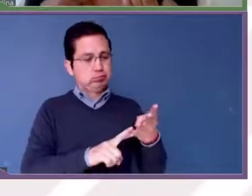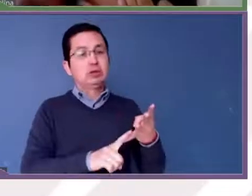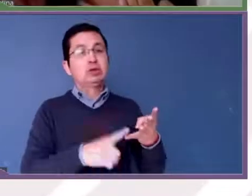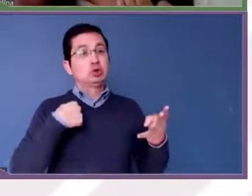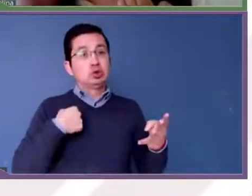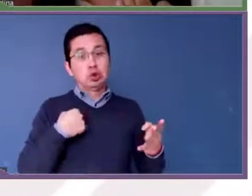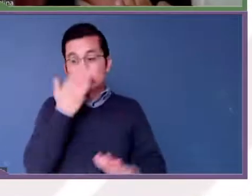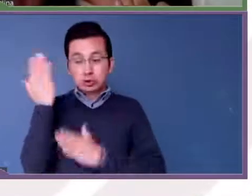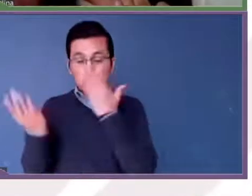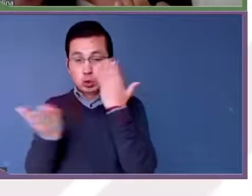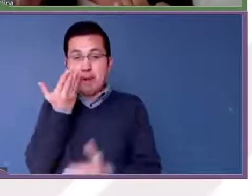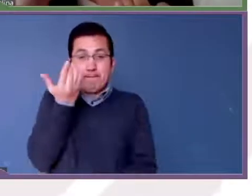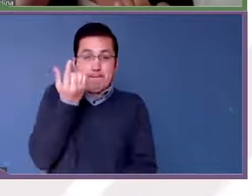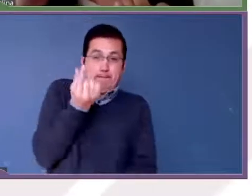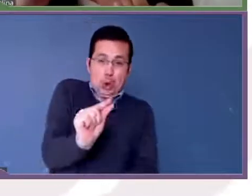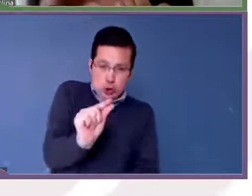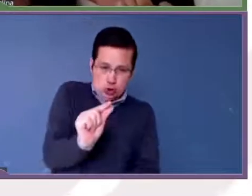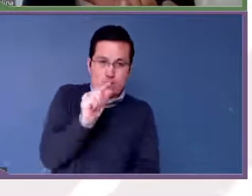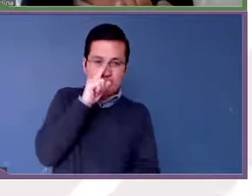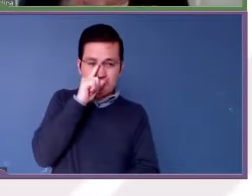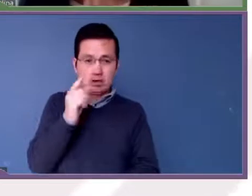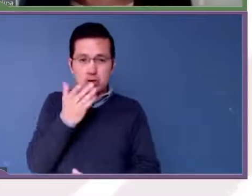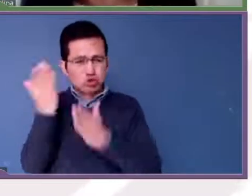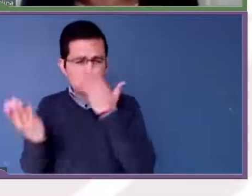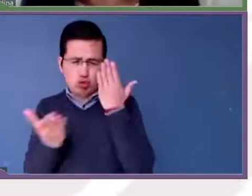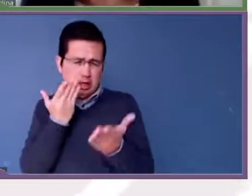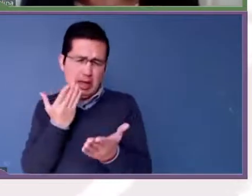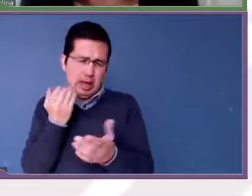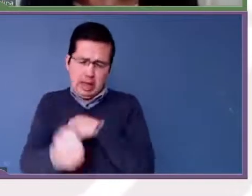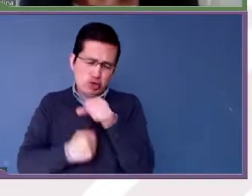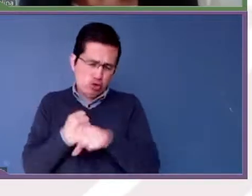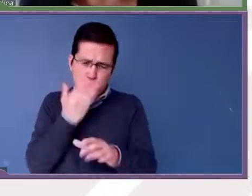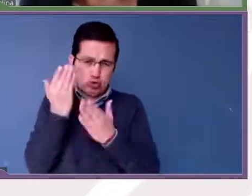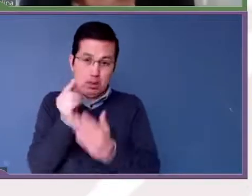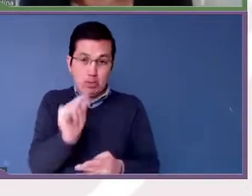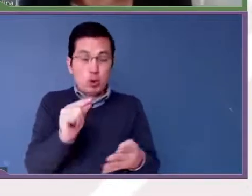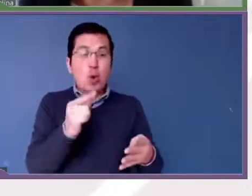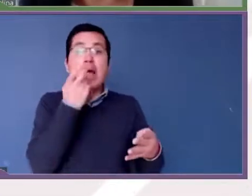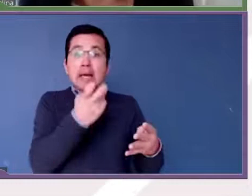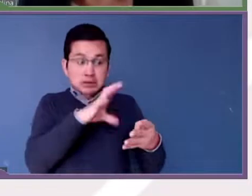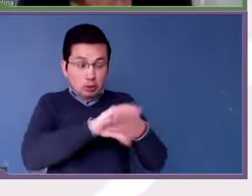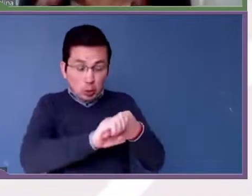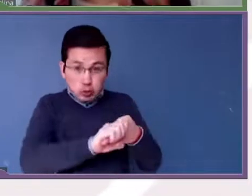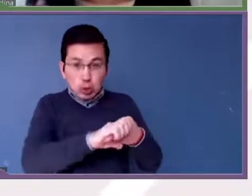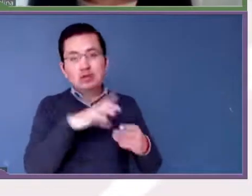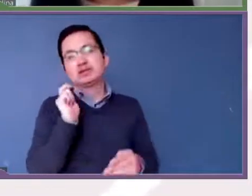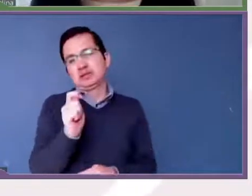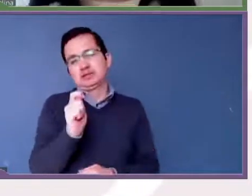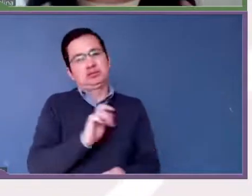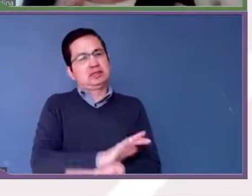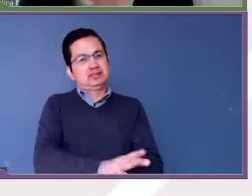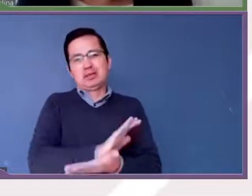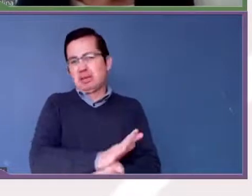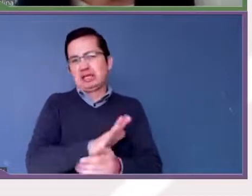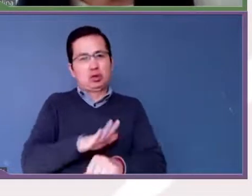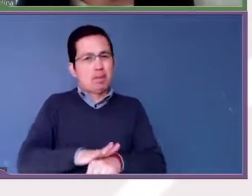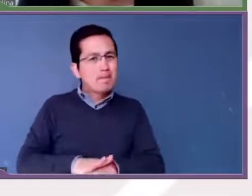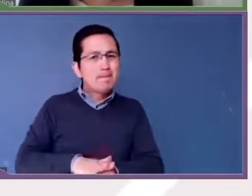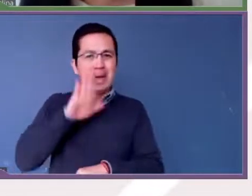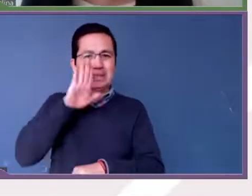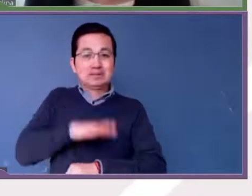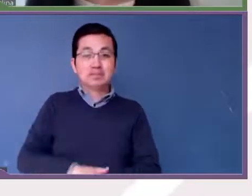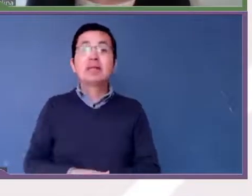bajos o números de años, pocos números de años. Esa era la probabilidad de ser discriminada. Ese fue